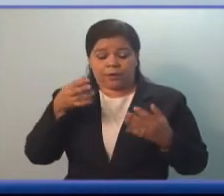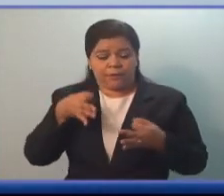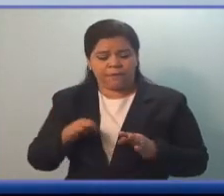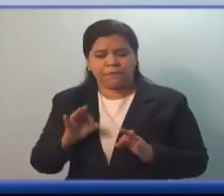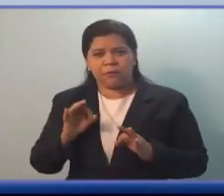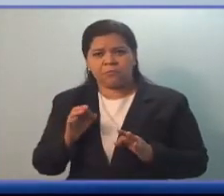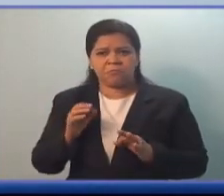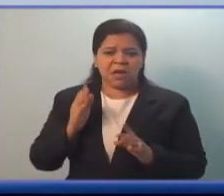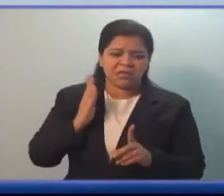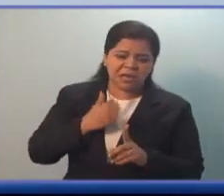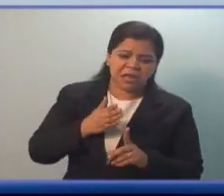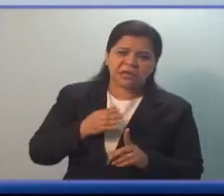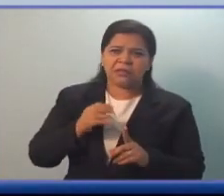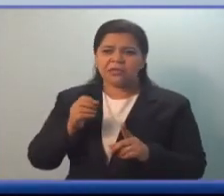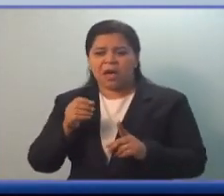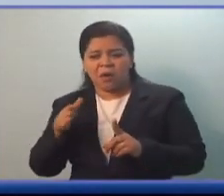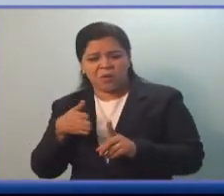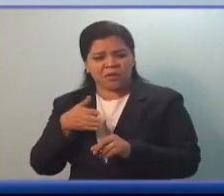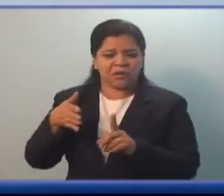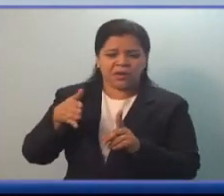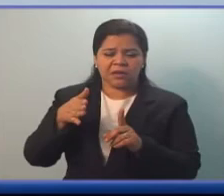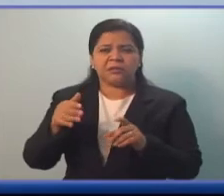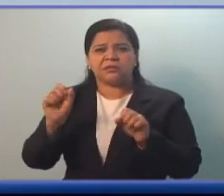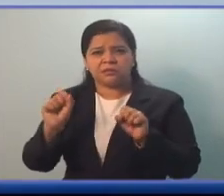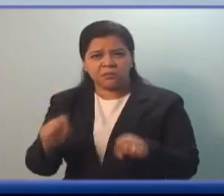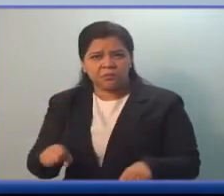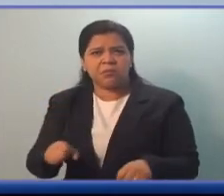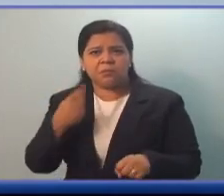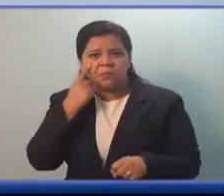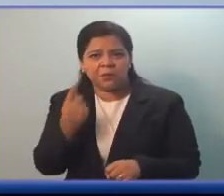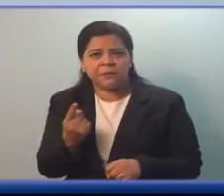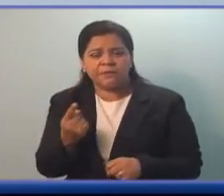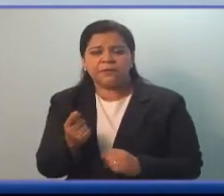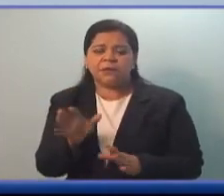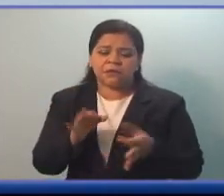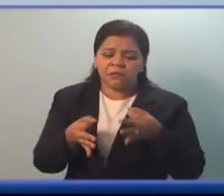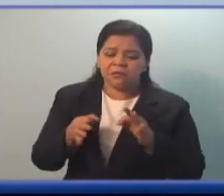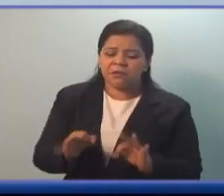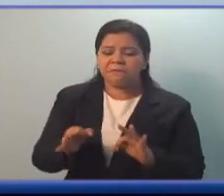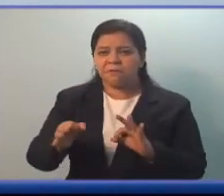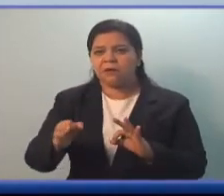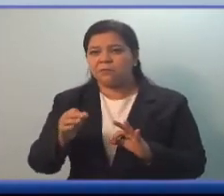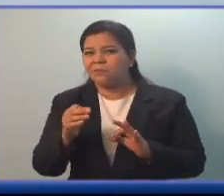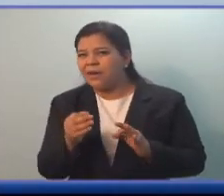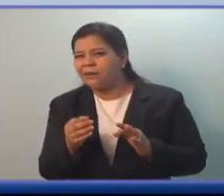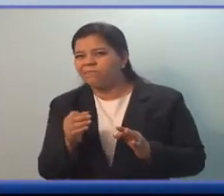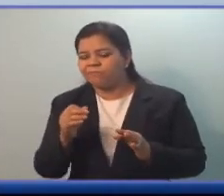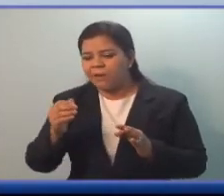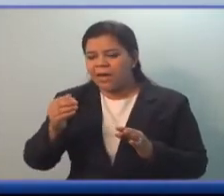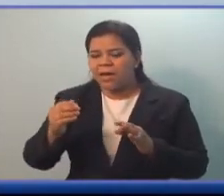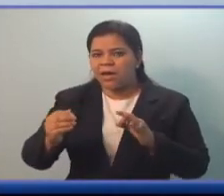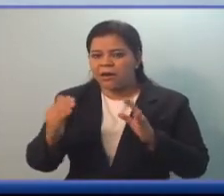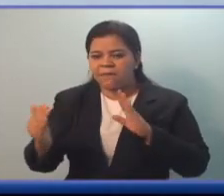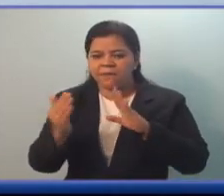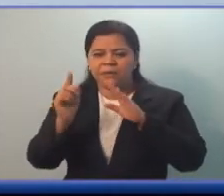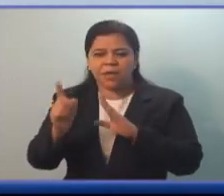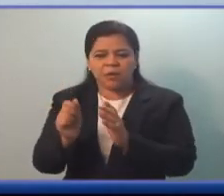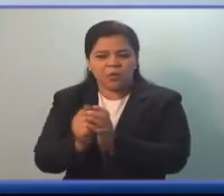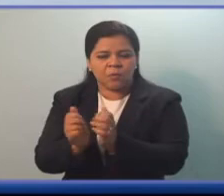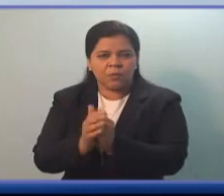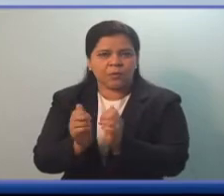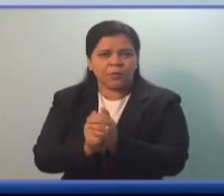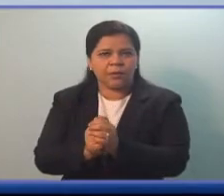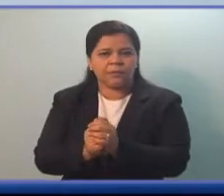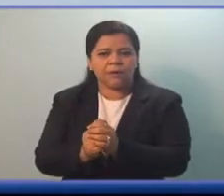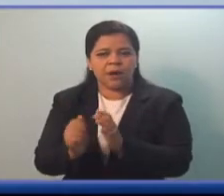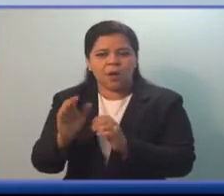ver, como decimos la palabra que se utiliza, contaminado en el conocimiento de un caso y que después le corresponda